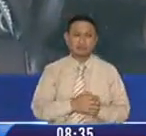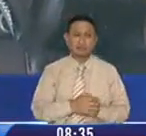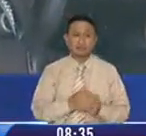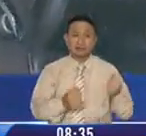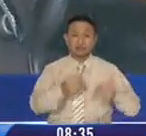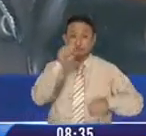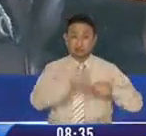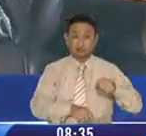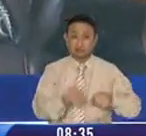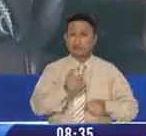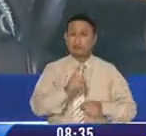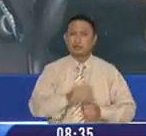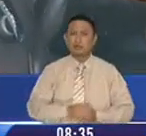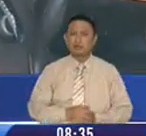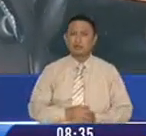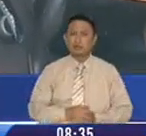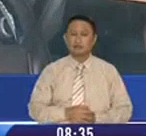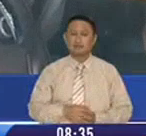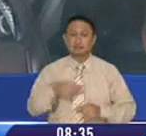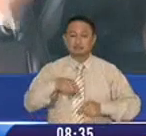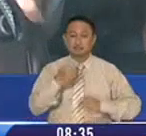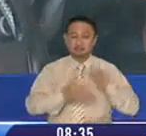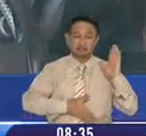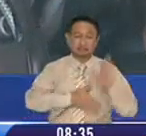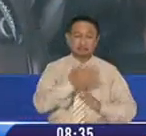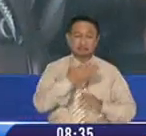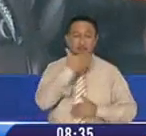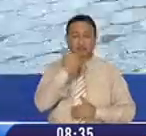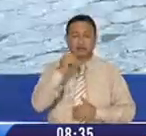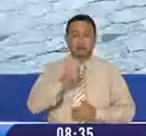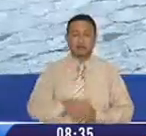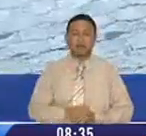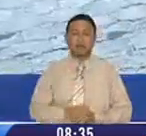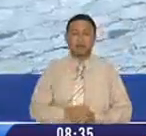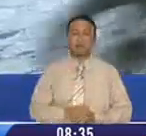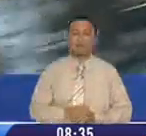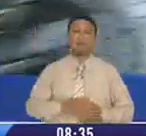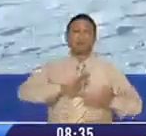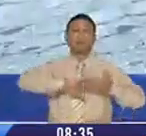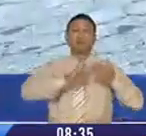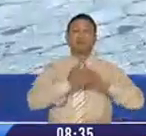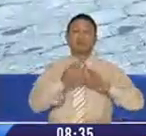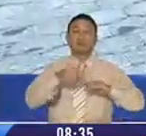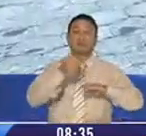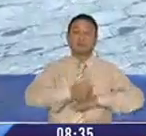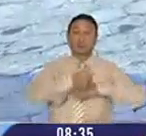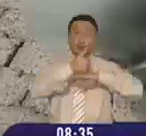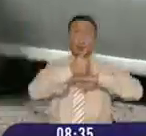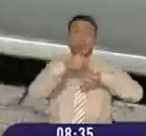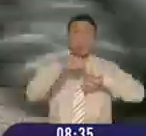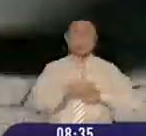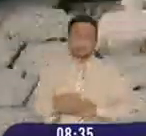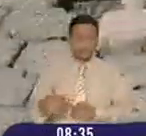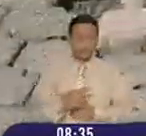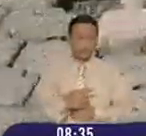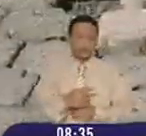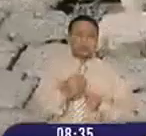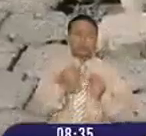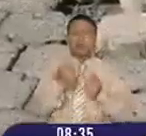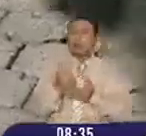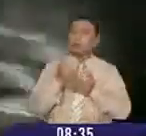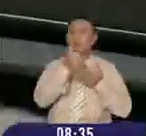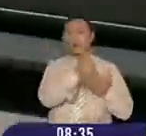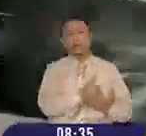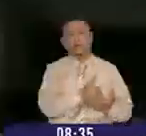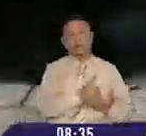de los carros, pues, y puedes continuar aquí y mejorar, pues, la ciudad. La comunidad espera que las autoridades se conduelan de la situación y con ello